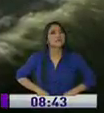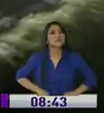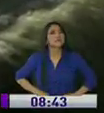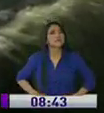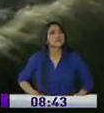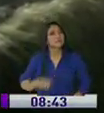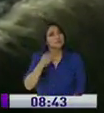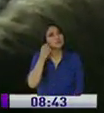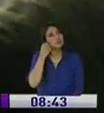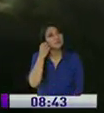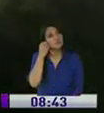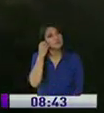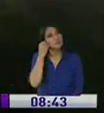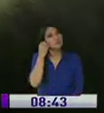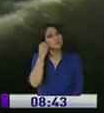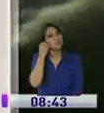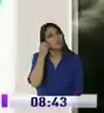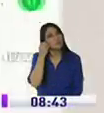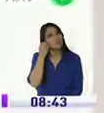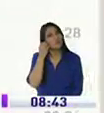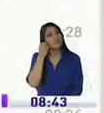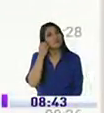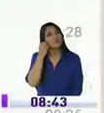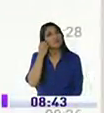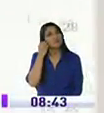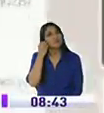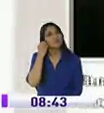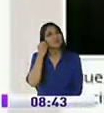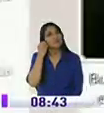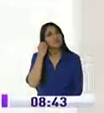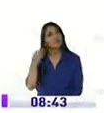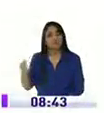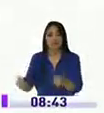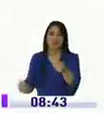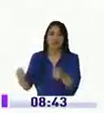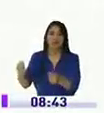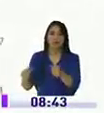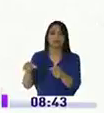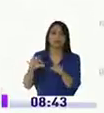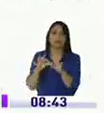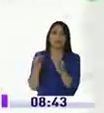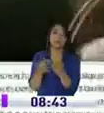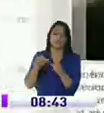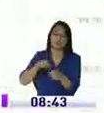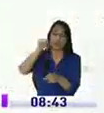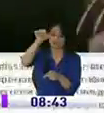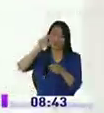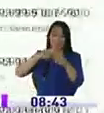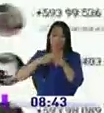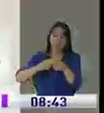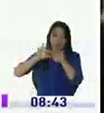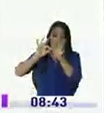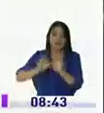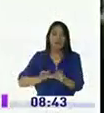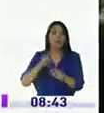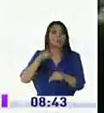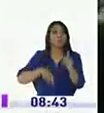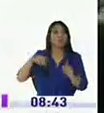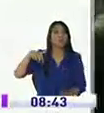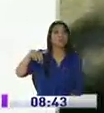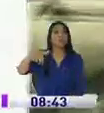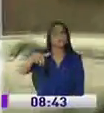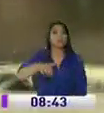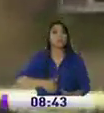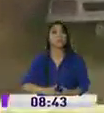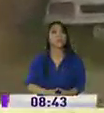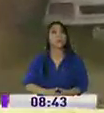bien. A ver. Ahí está, mira, este es el auto. Serio? El auto de la familia Peluche, para que tú veas. ¿Qué tal? Mira, bueno, ahí está. A ver. Y ese es el